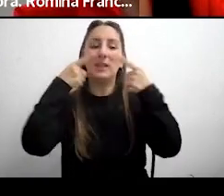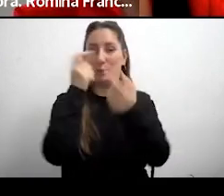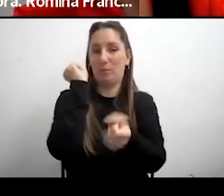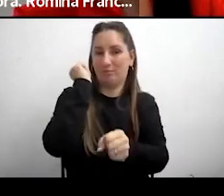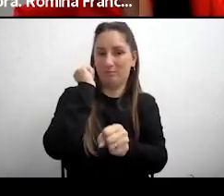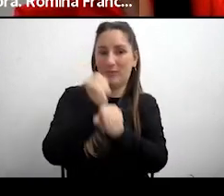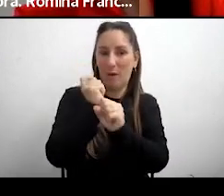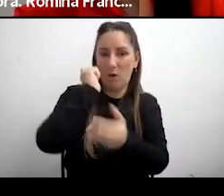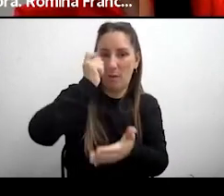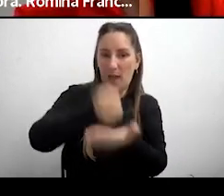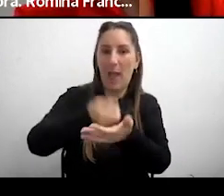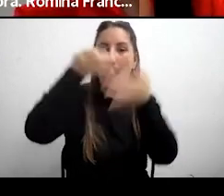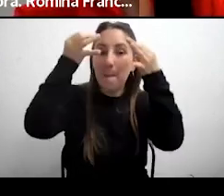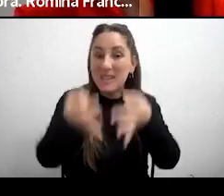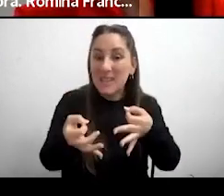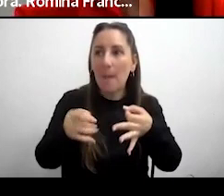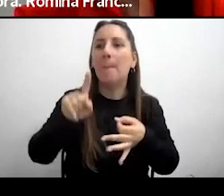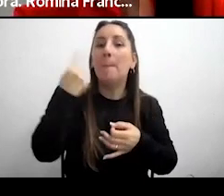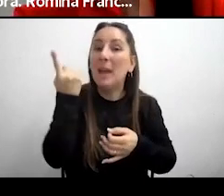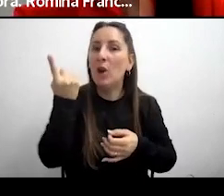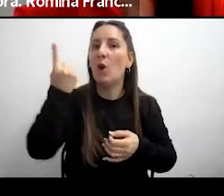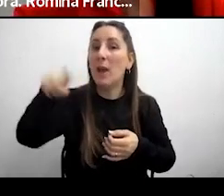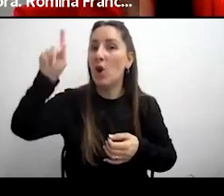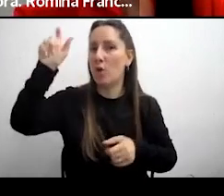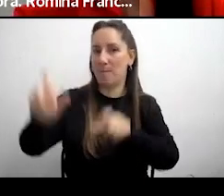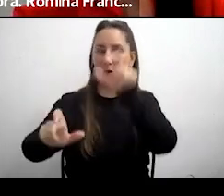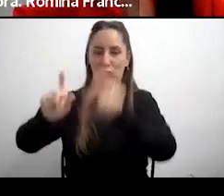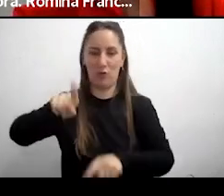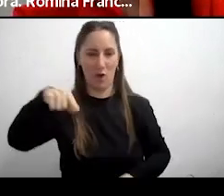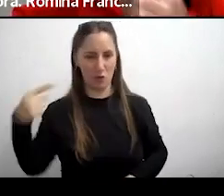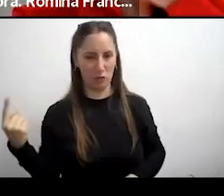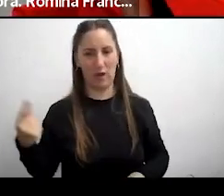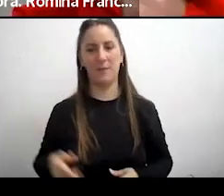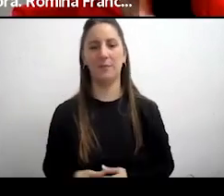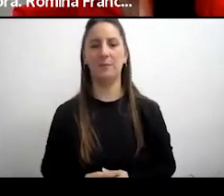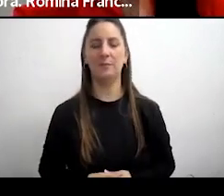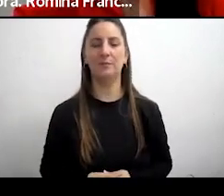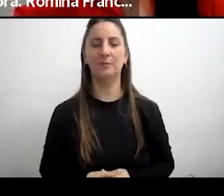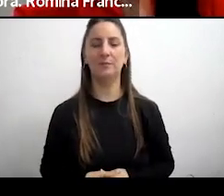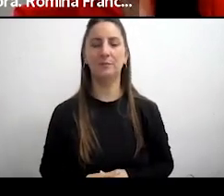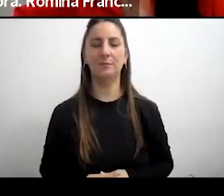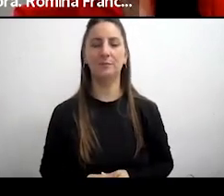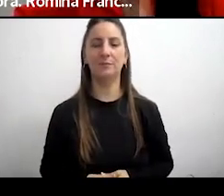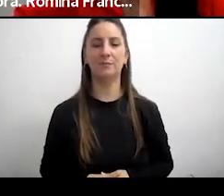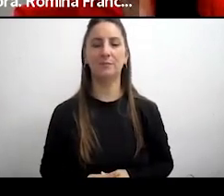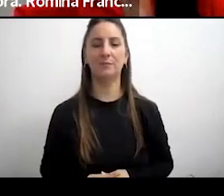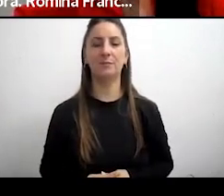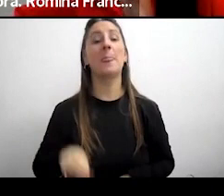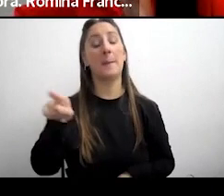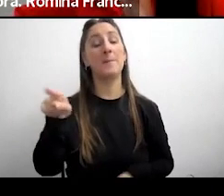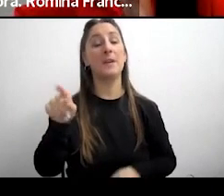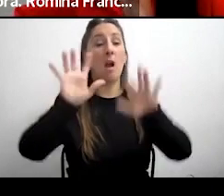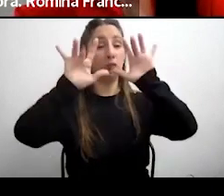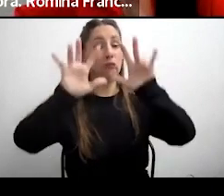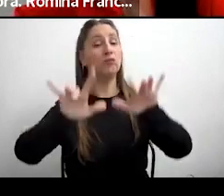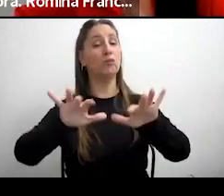y especializado de otras personas. Así que acá es también muy bueno este